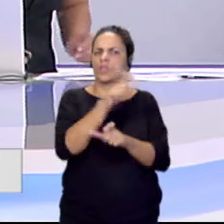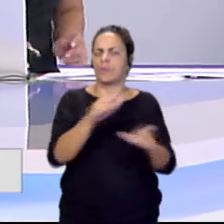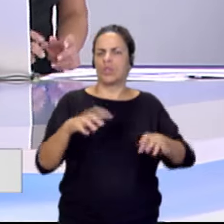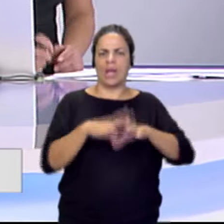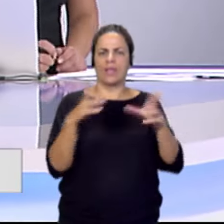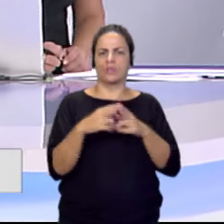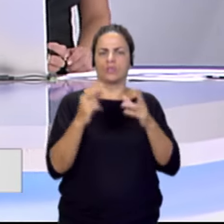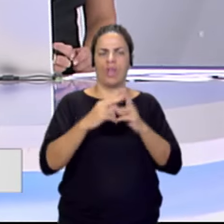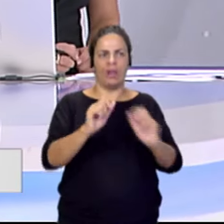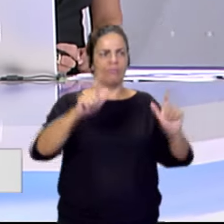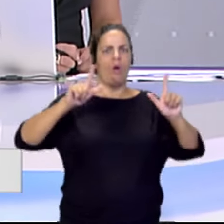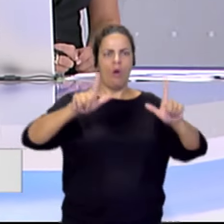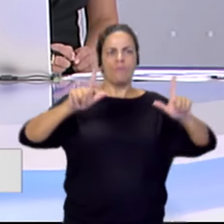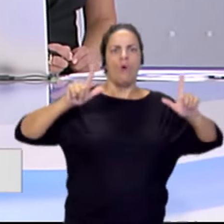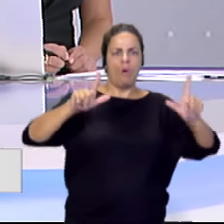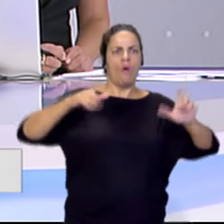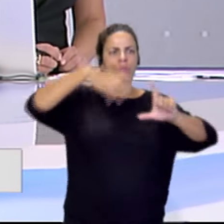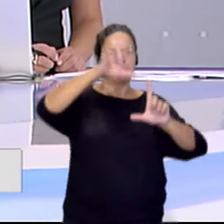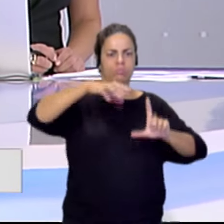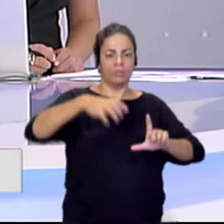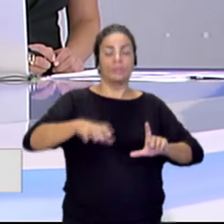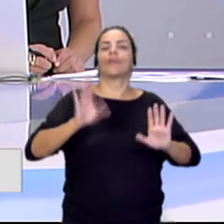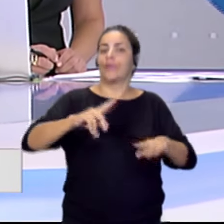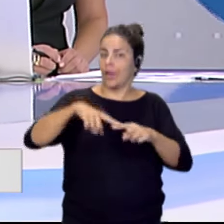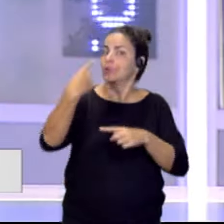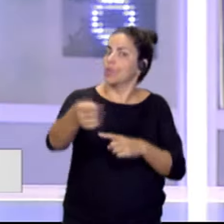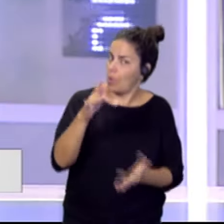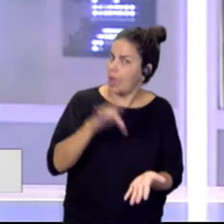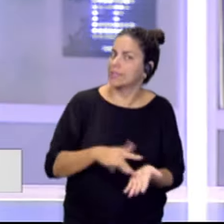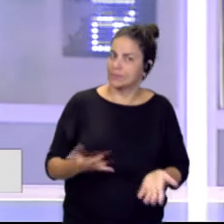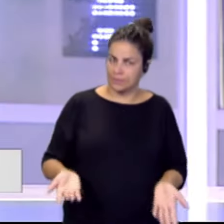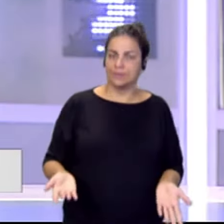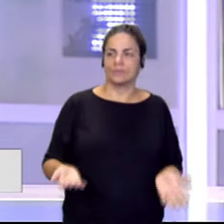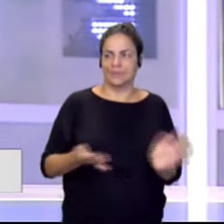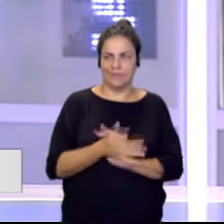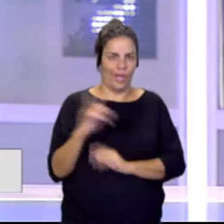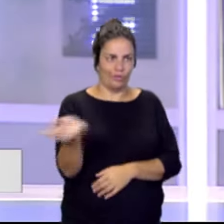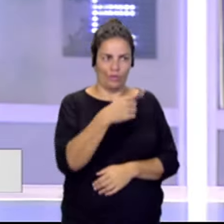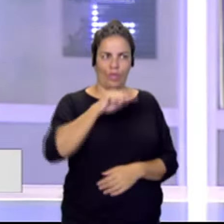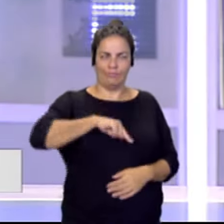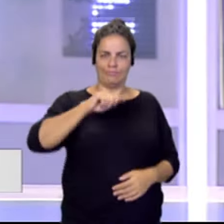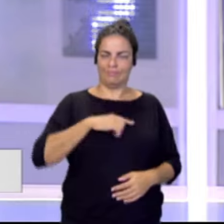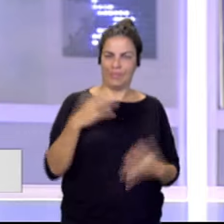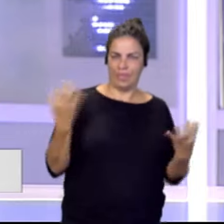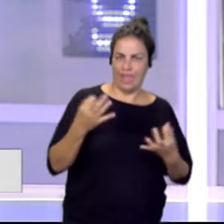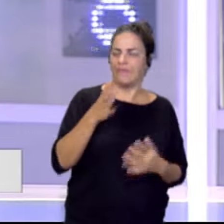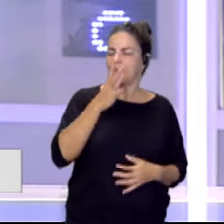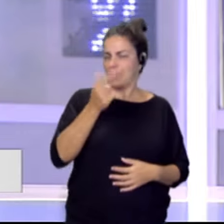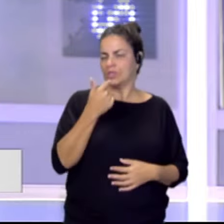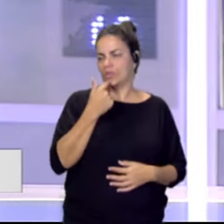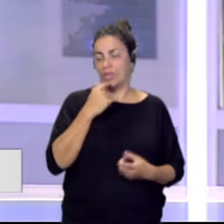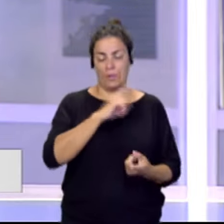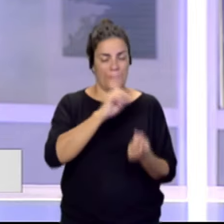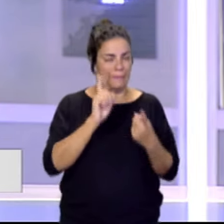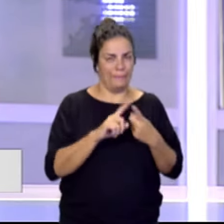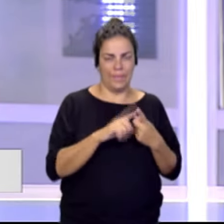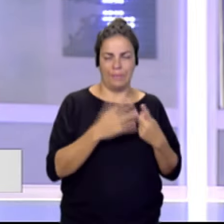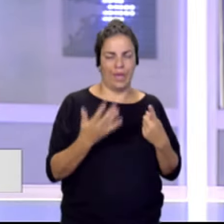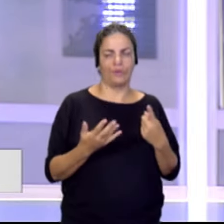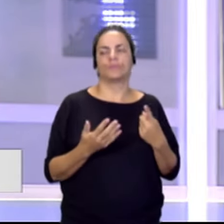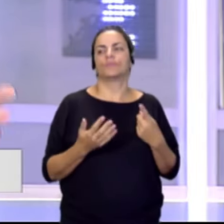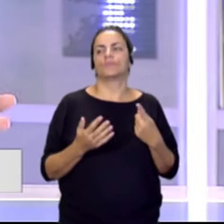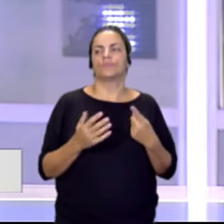sociales, pues al final tiene consecuencias, y esto deberíamos también ser todos conscientes. Por eso decía, primero, todo lo que